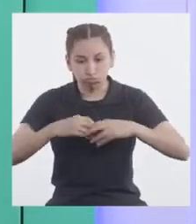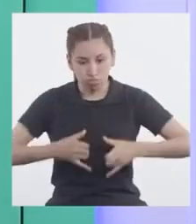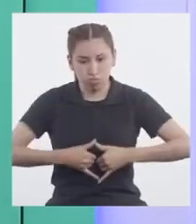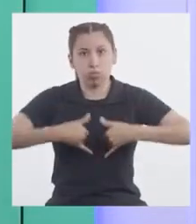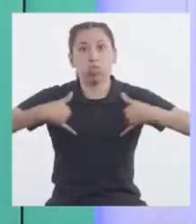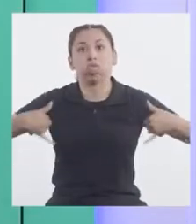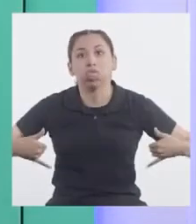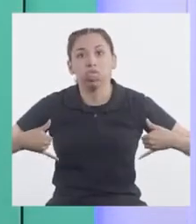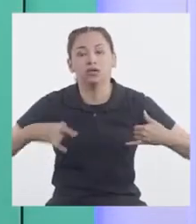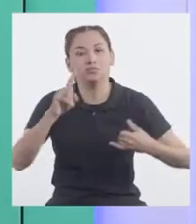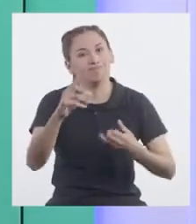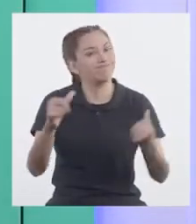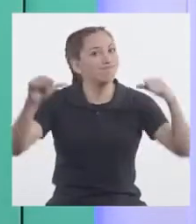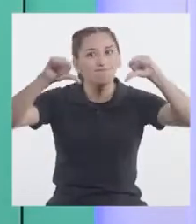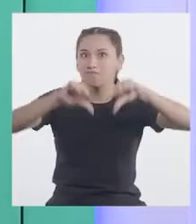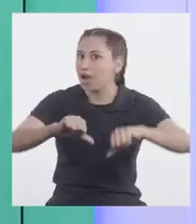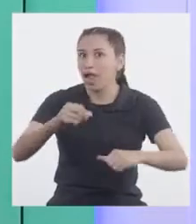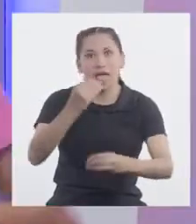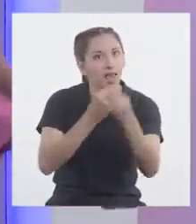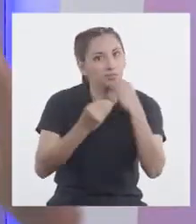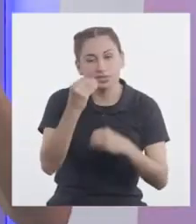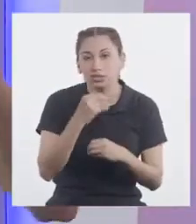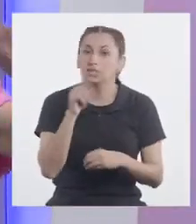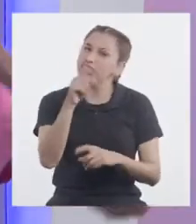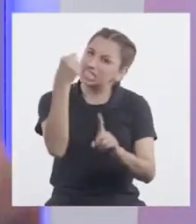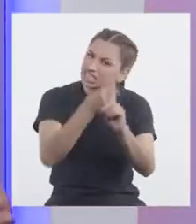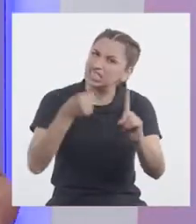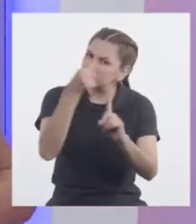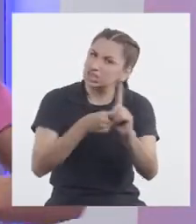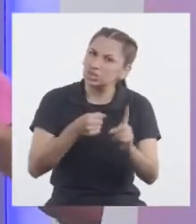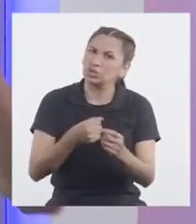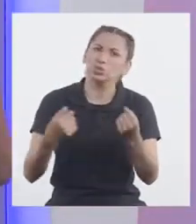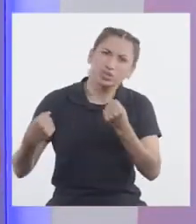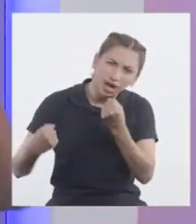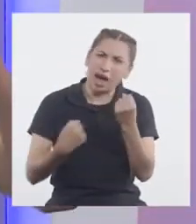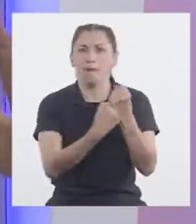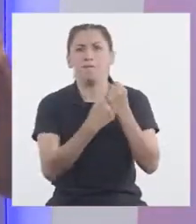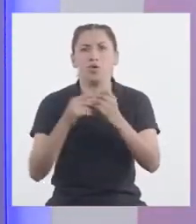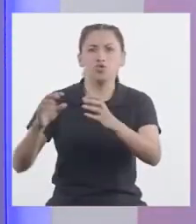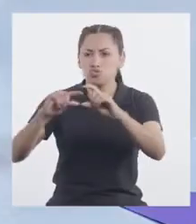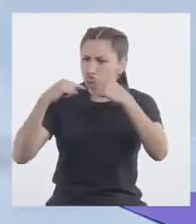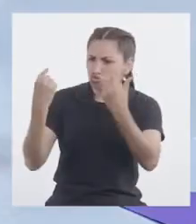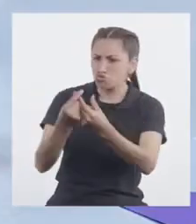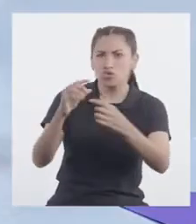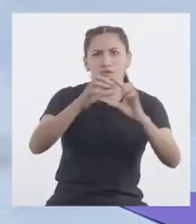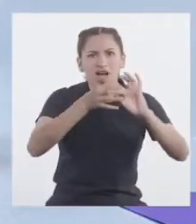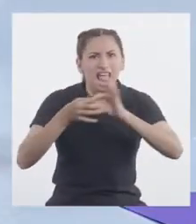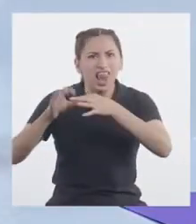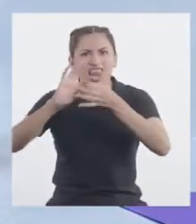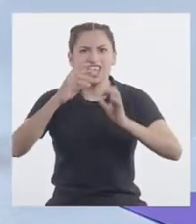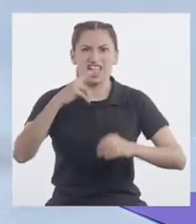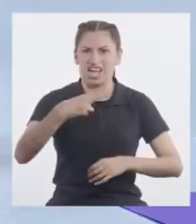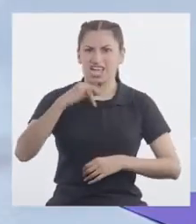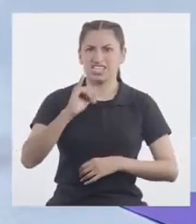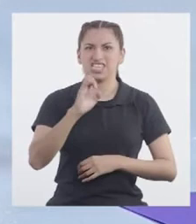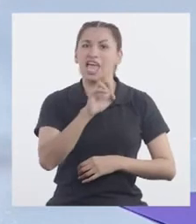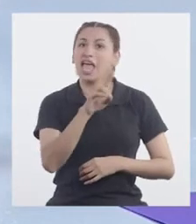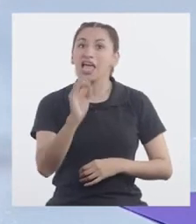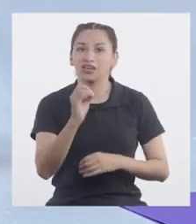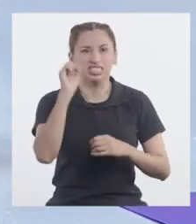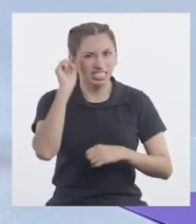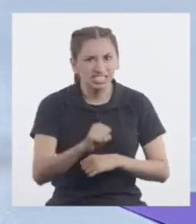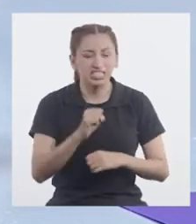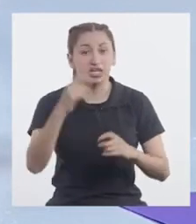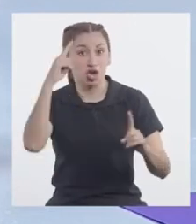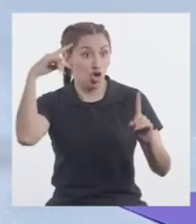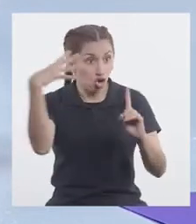la obesidad y una mala alimentación. ¿Hay que luchar contra ello, Liga del Hierro? Sí, porque para lograr cualquier